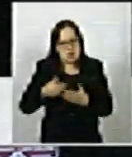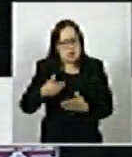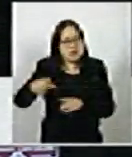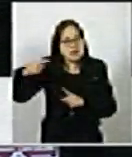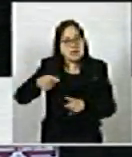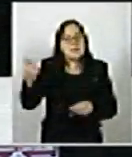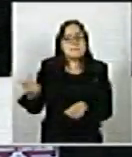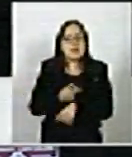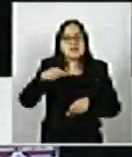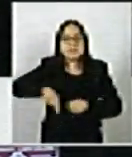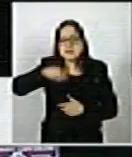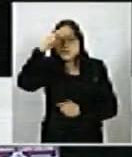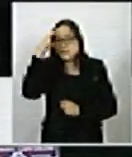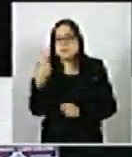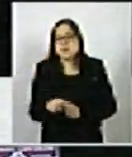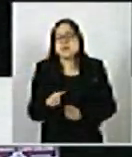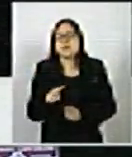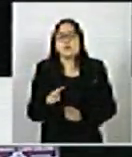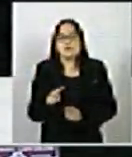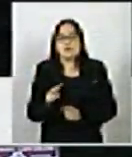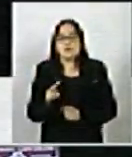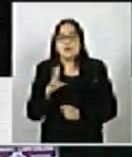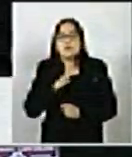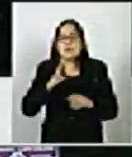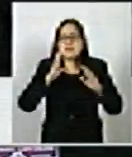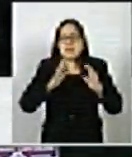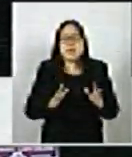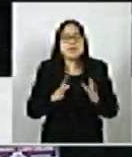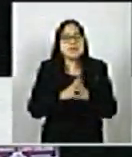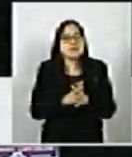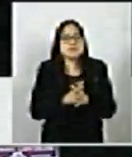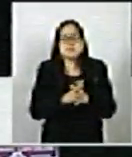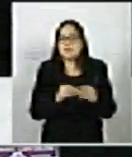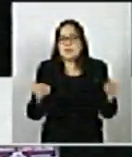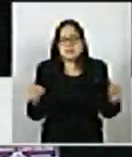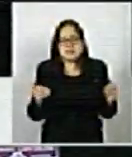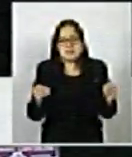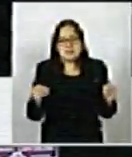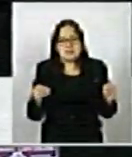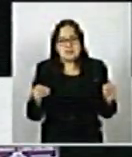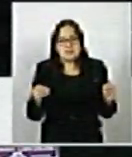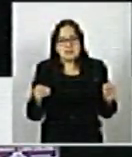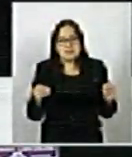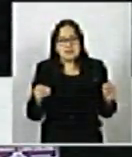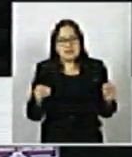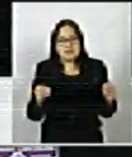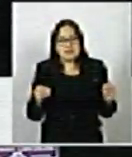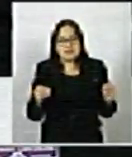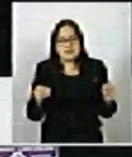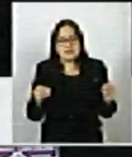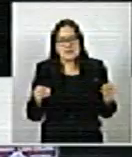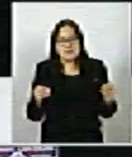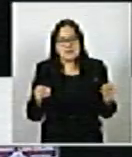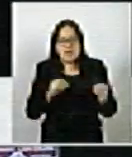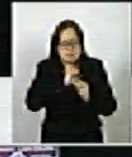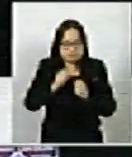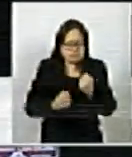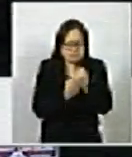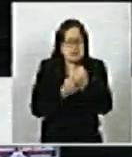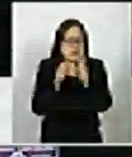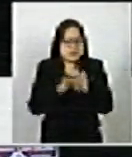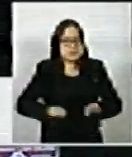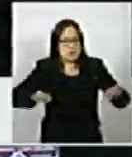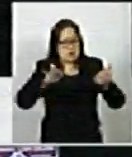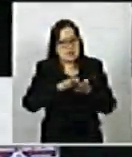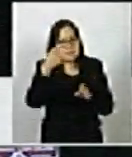ocurrió en méxico es que desapareció el el elemento equilibrador